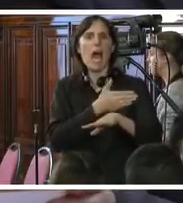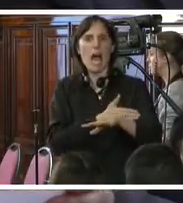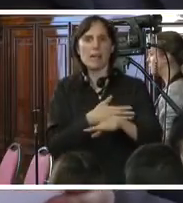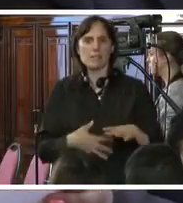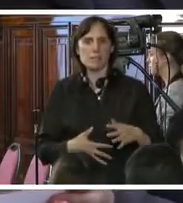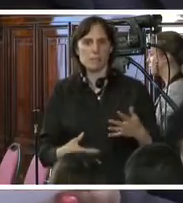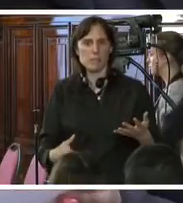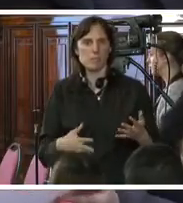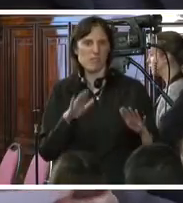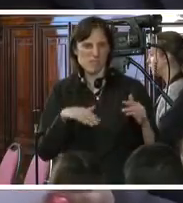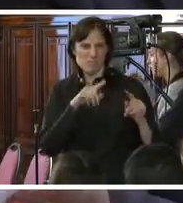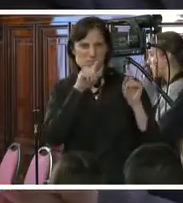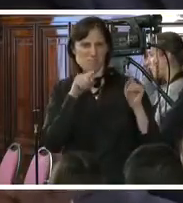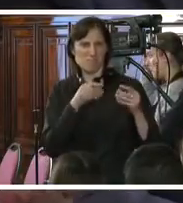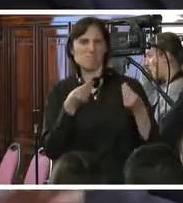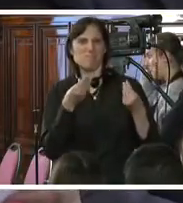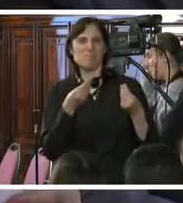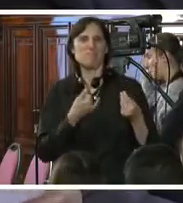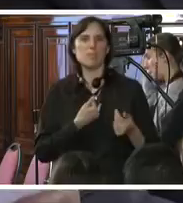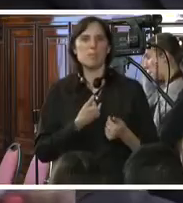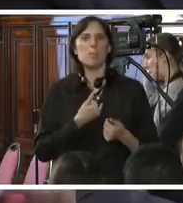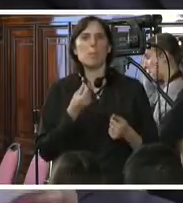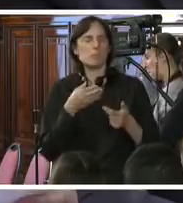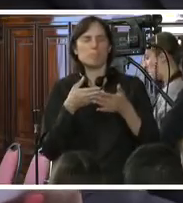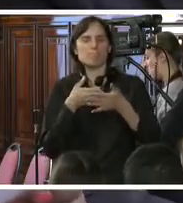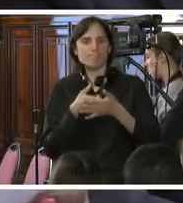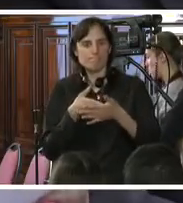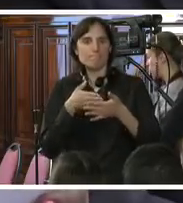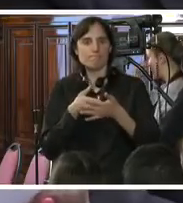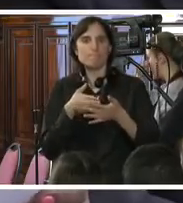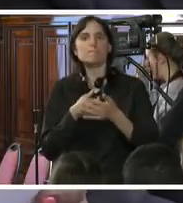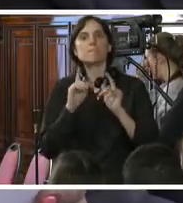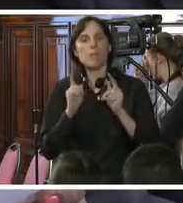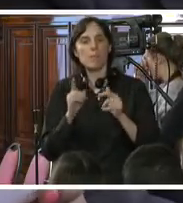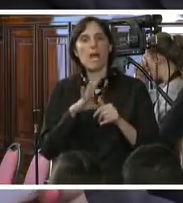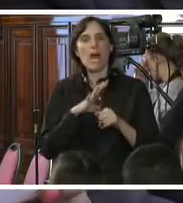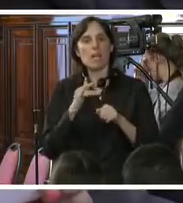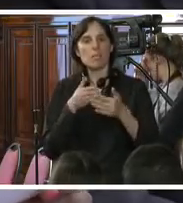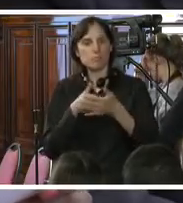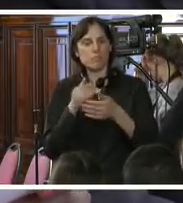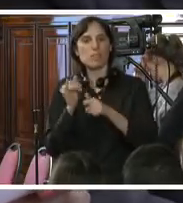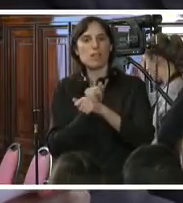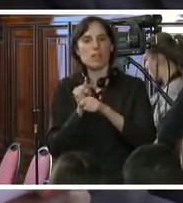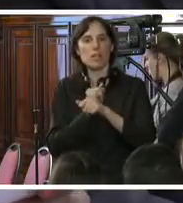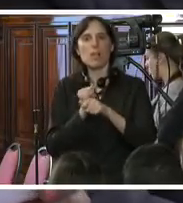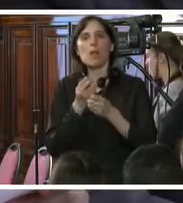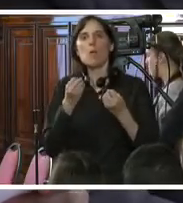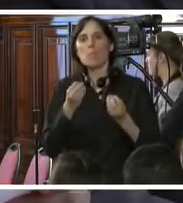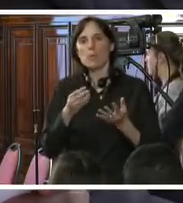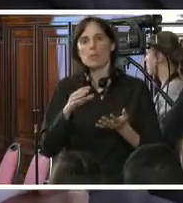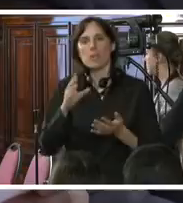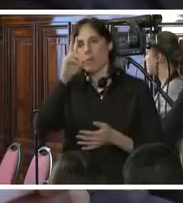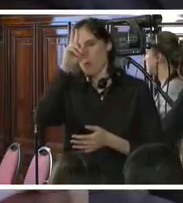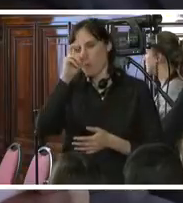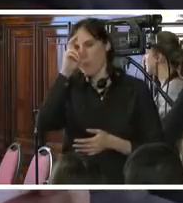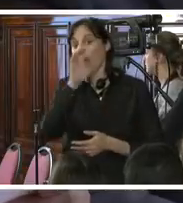del embarazo. Tratándose de obstáculos institucionales, se puede describir que las instituciones de salud no tienen